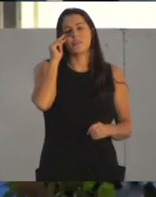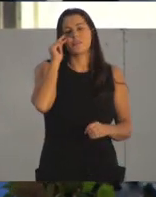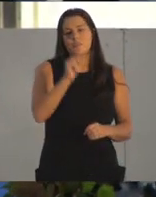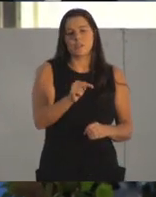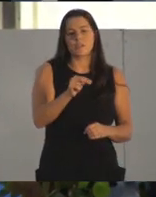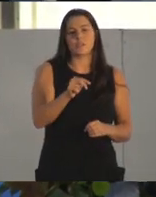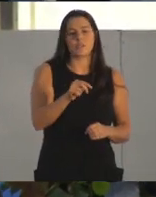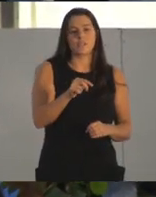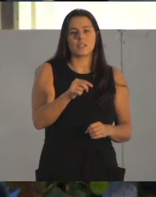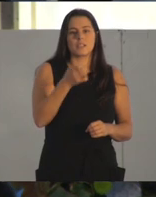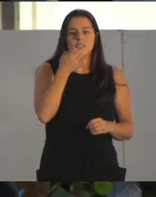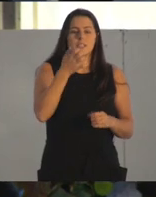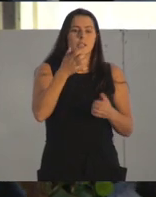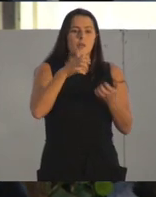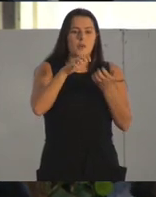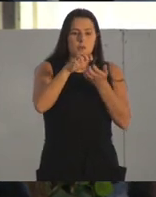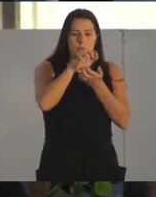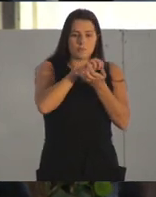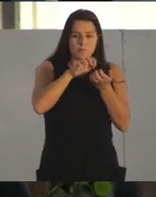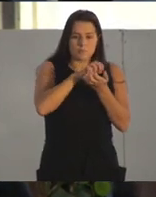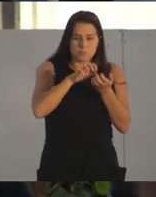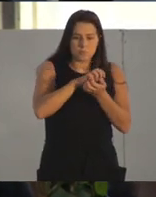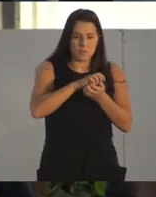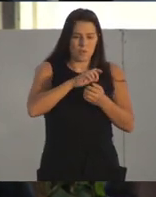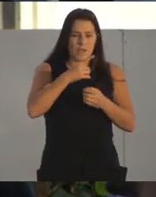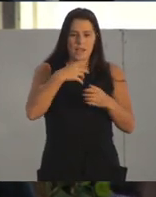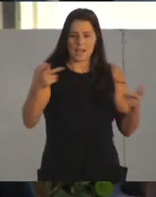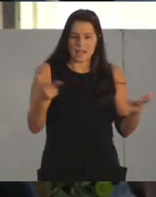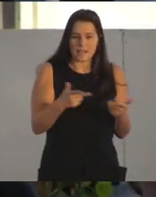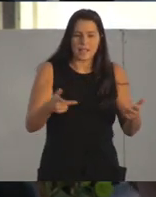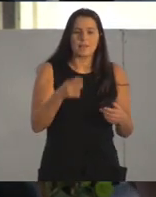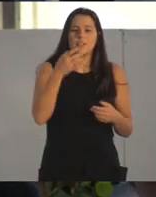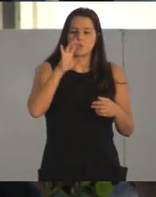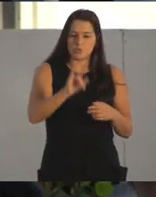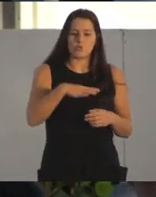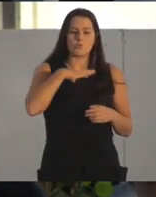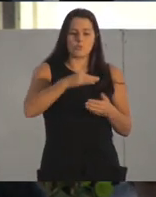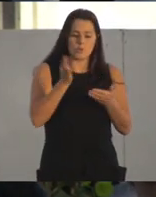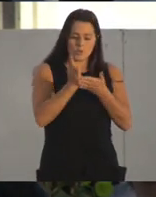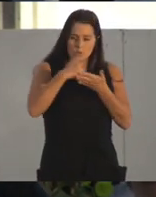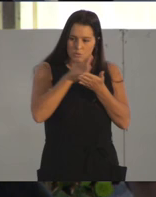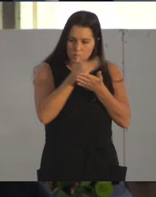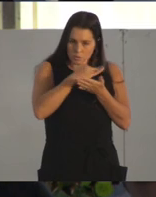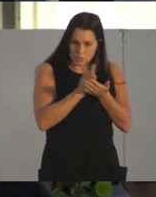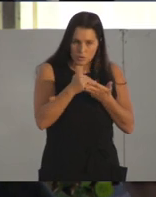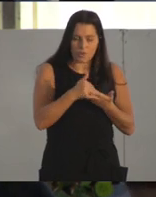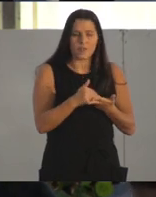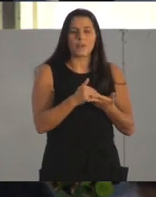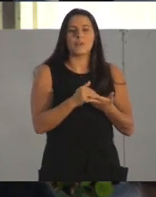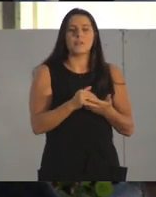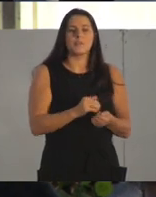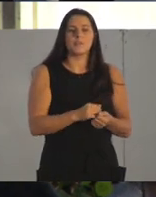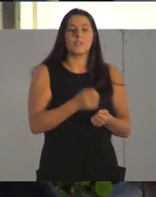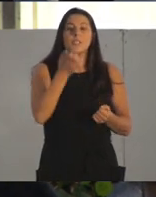ver, pues, que cuando no tenemos una disfagia muy, muy, muy, muy acusada, sí que lo podemos trocear tipo pequeño. Si tenemos